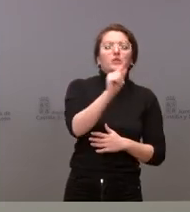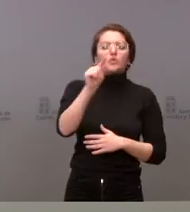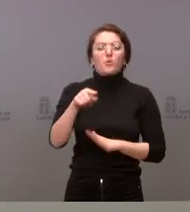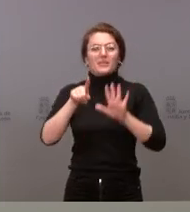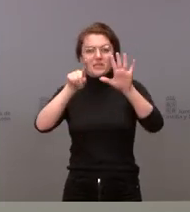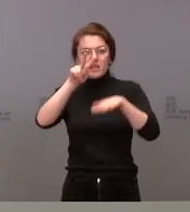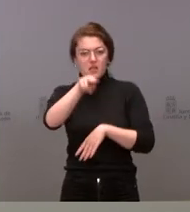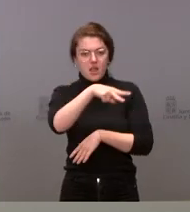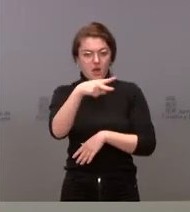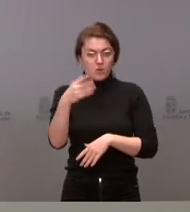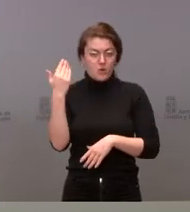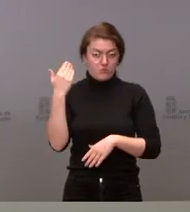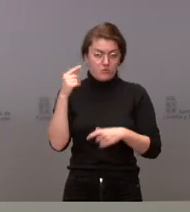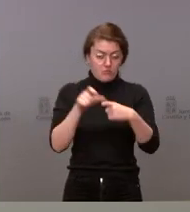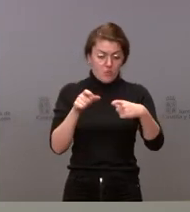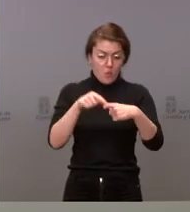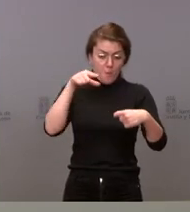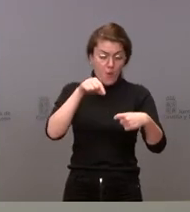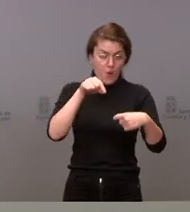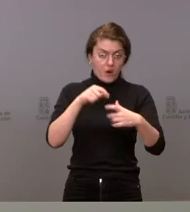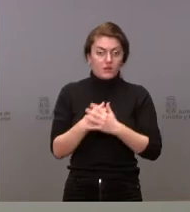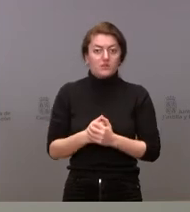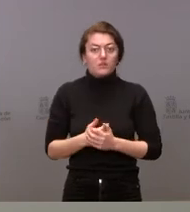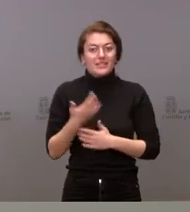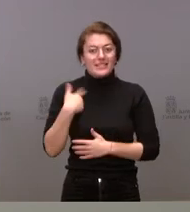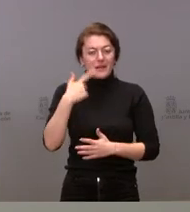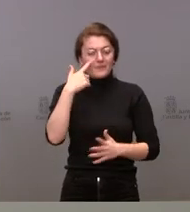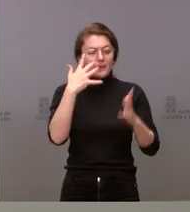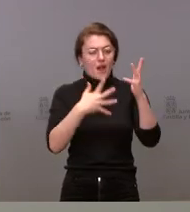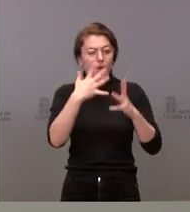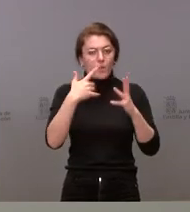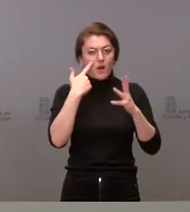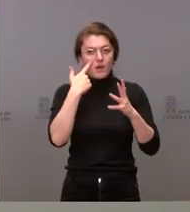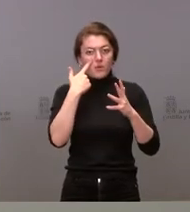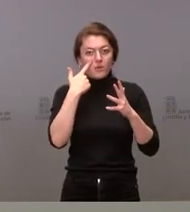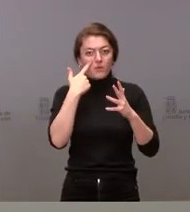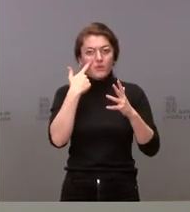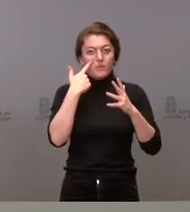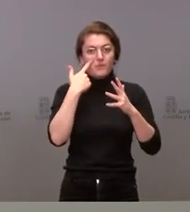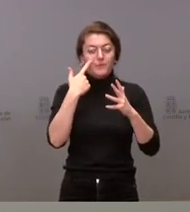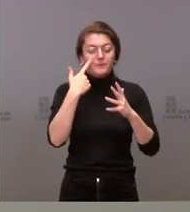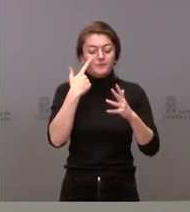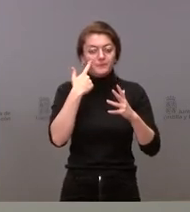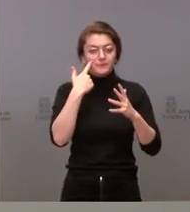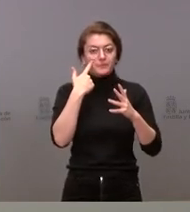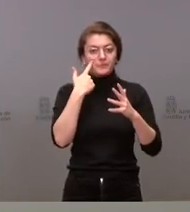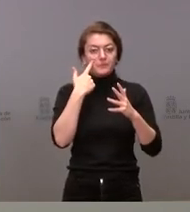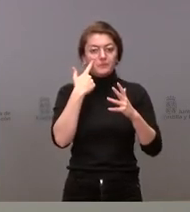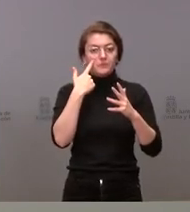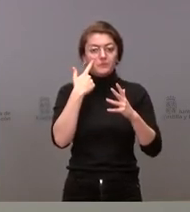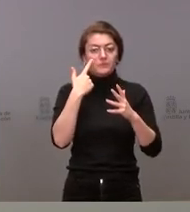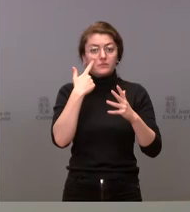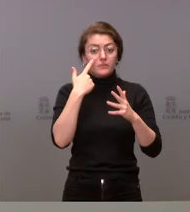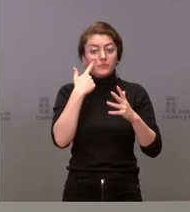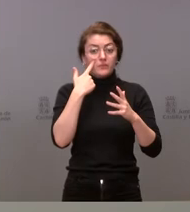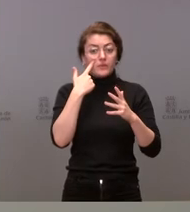prueba y hemos calculado ahora ya que tenemos datos de cómo estamos desarrollando las pruebas que en nuestro